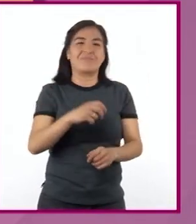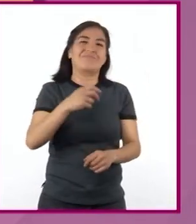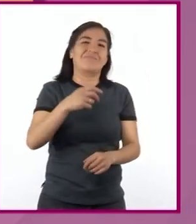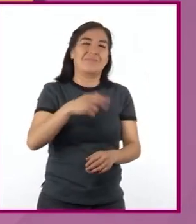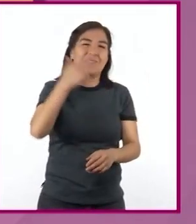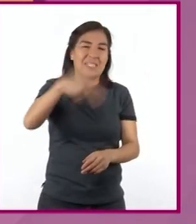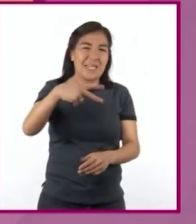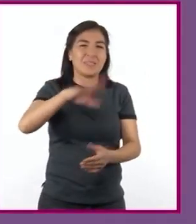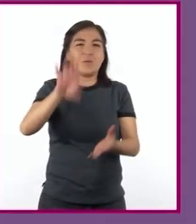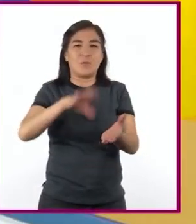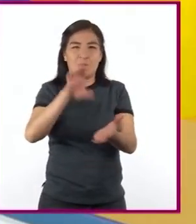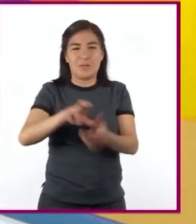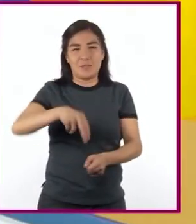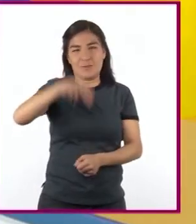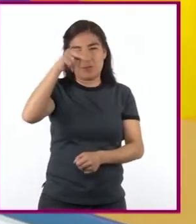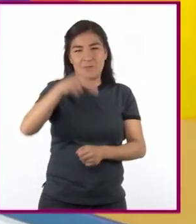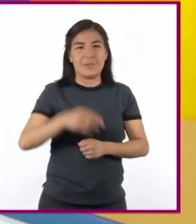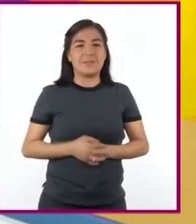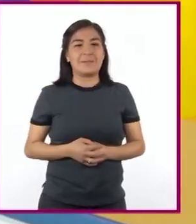del Norte.